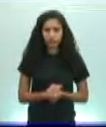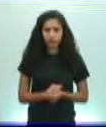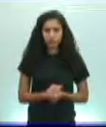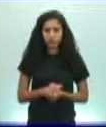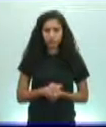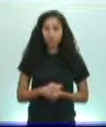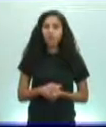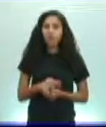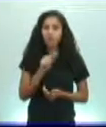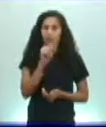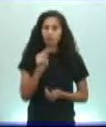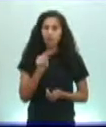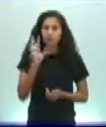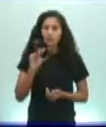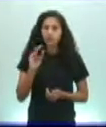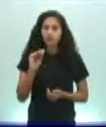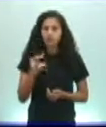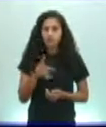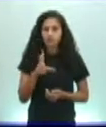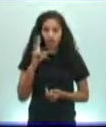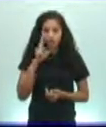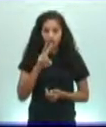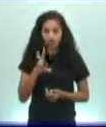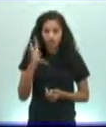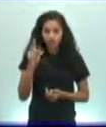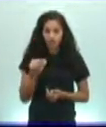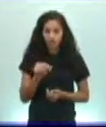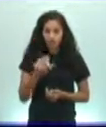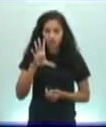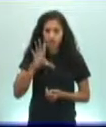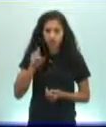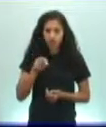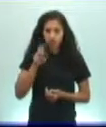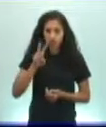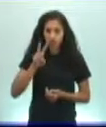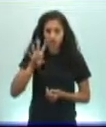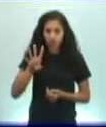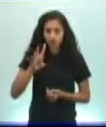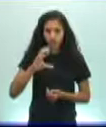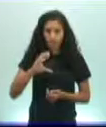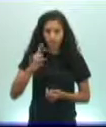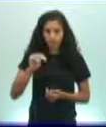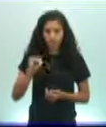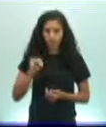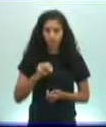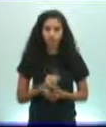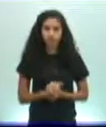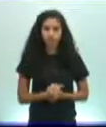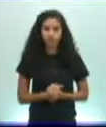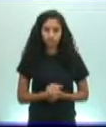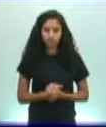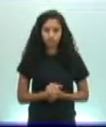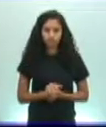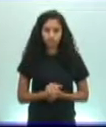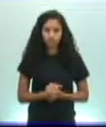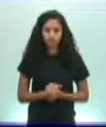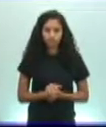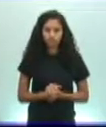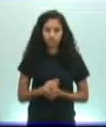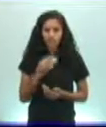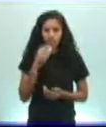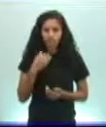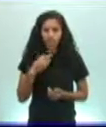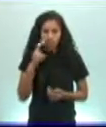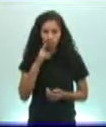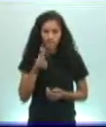nuestro ejercicio nos dice que el valor de esta arista es de 5,24 centímetros. ¿Cómo